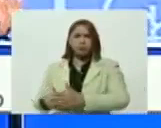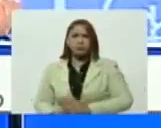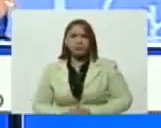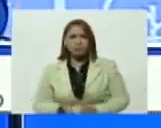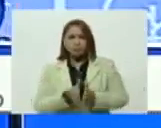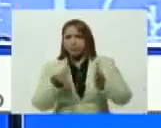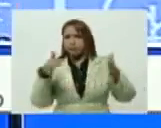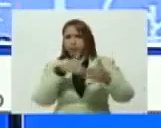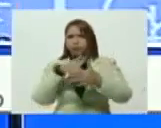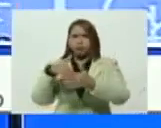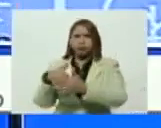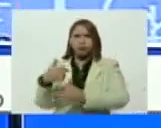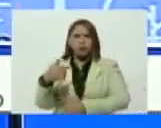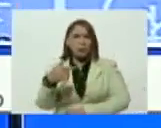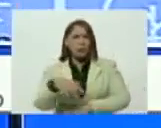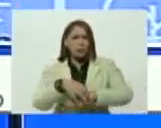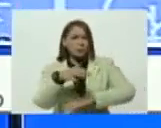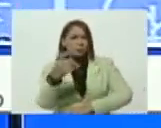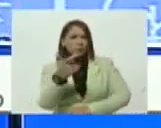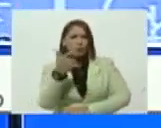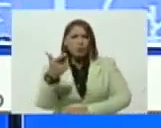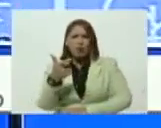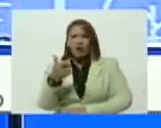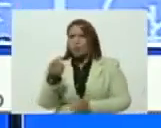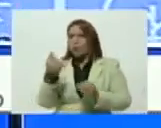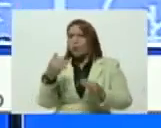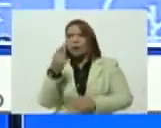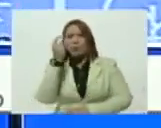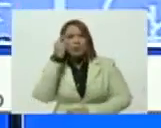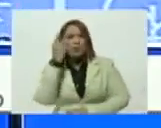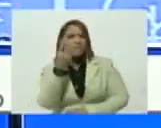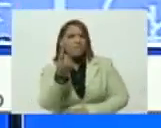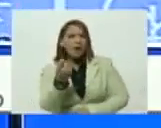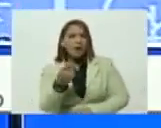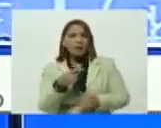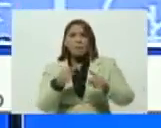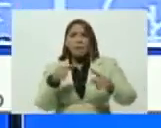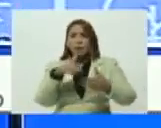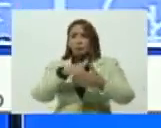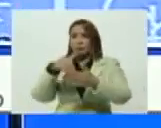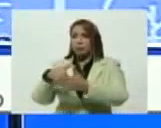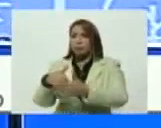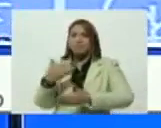Mega elecciones. Déjame buscar aquí. ¿Cuántos días faltan para las elecciones?